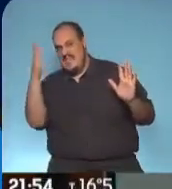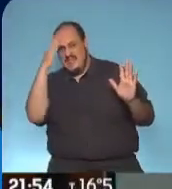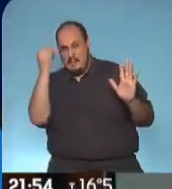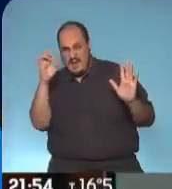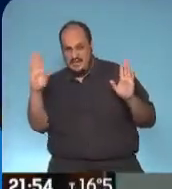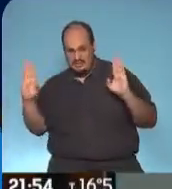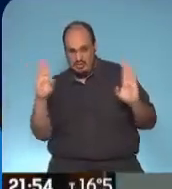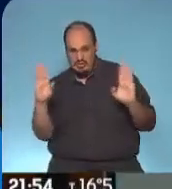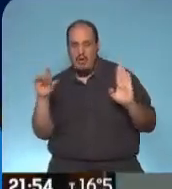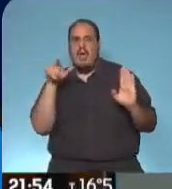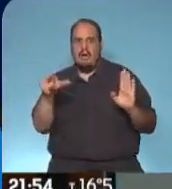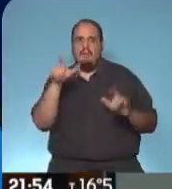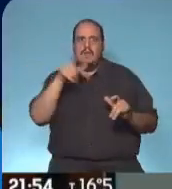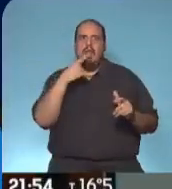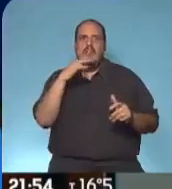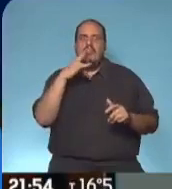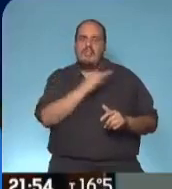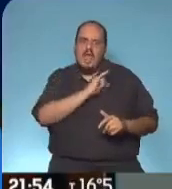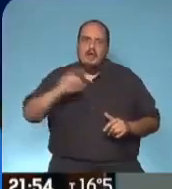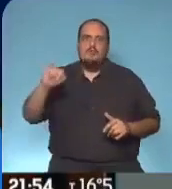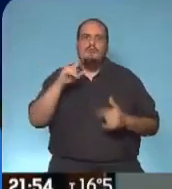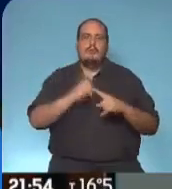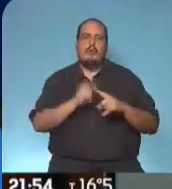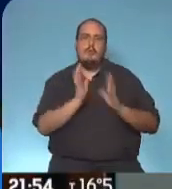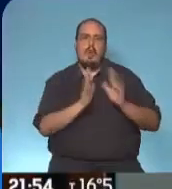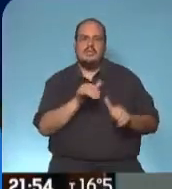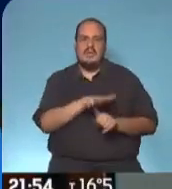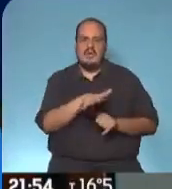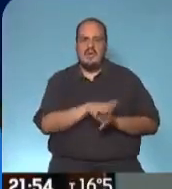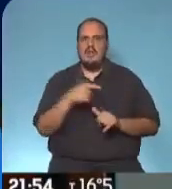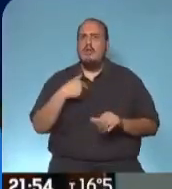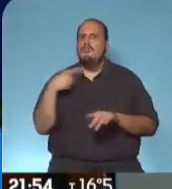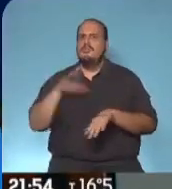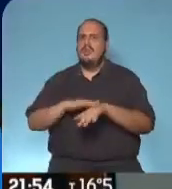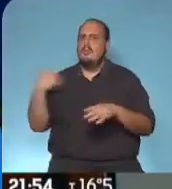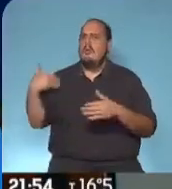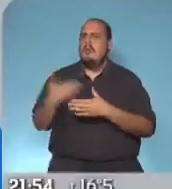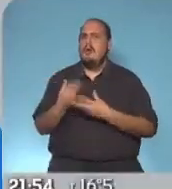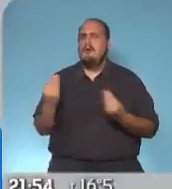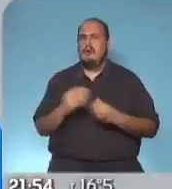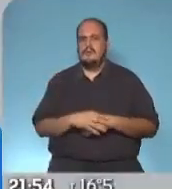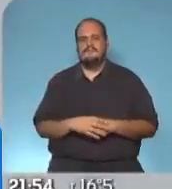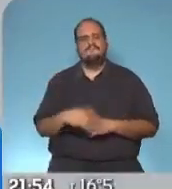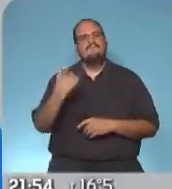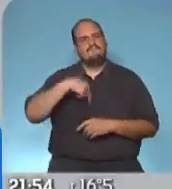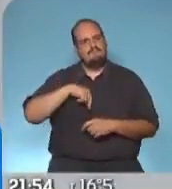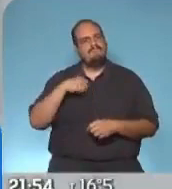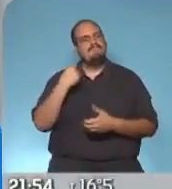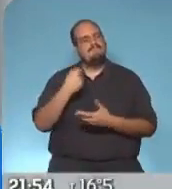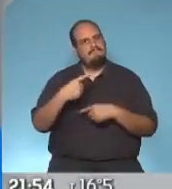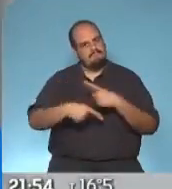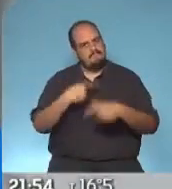habían incrementado las denuncias por violencia de género. ¿Cómo fue el resto de estos días? Bueno, la verdad que nosotras seguimos en la